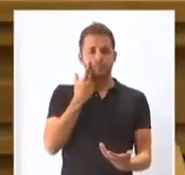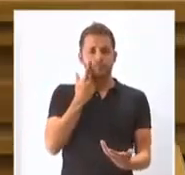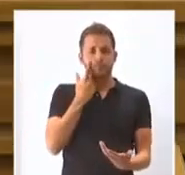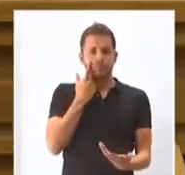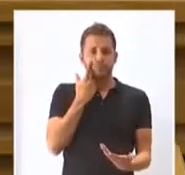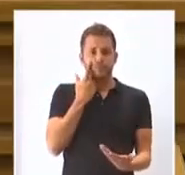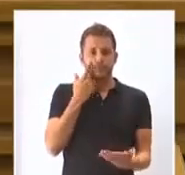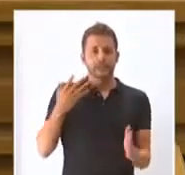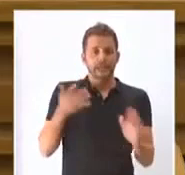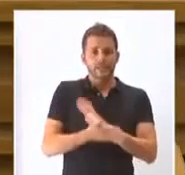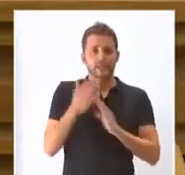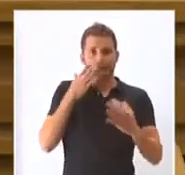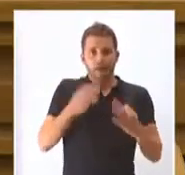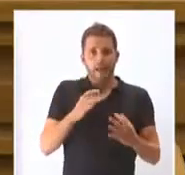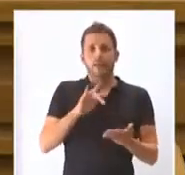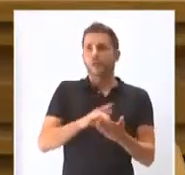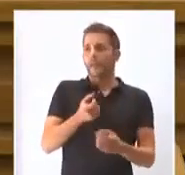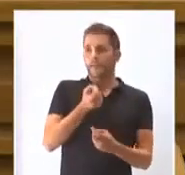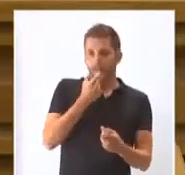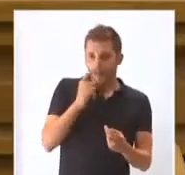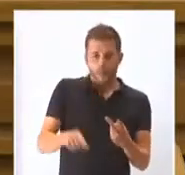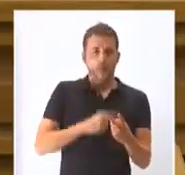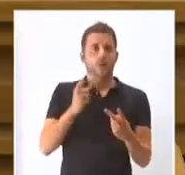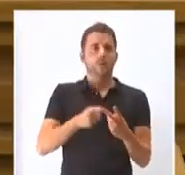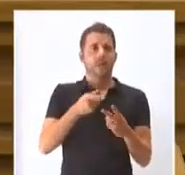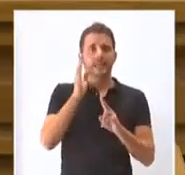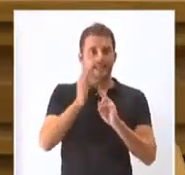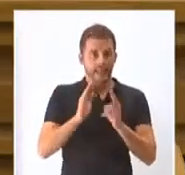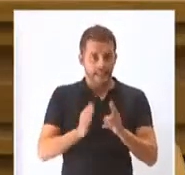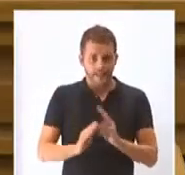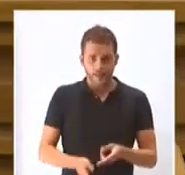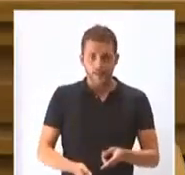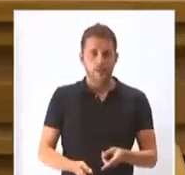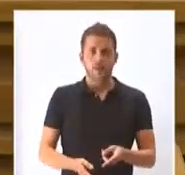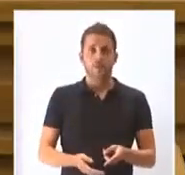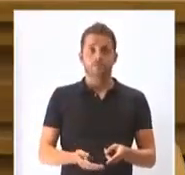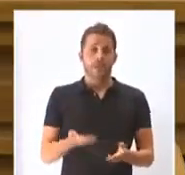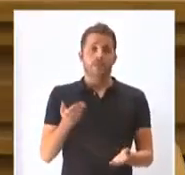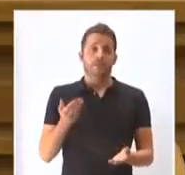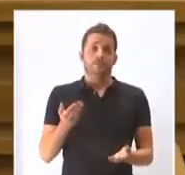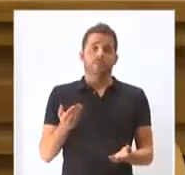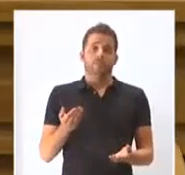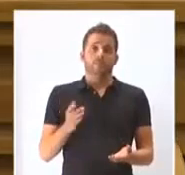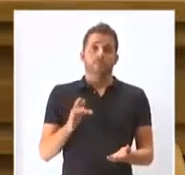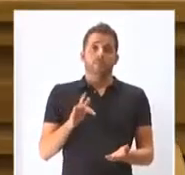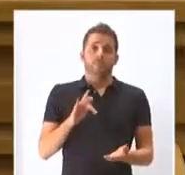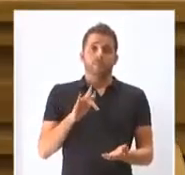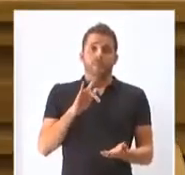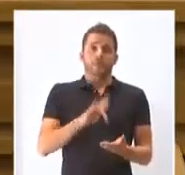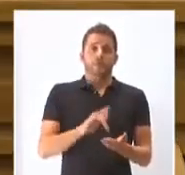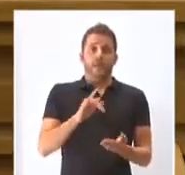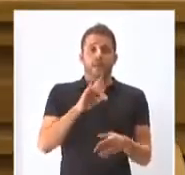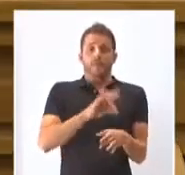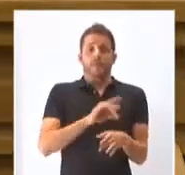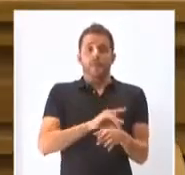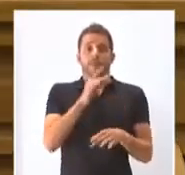el grueso de verdad tanto en la medicación como en los tratamientos que no tienen comparación con lo que nos lleva a ir al médico a nosotros a